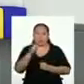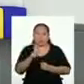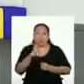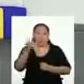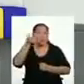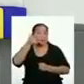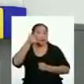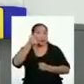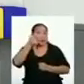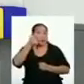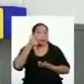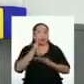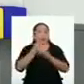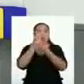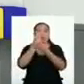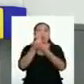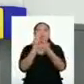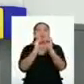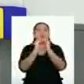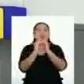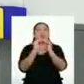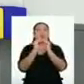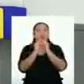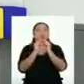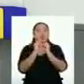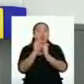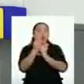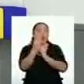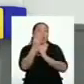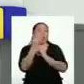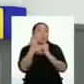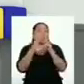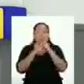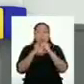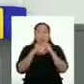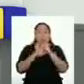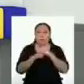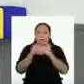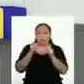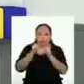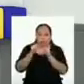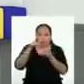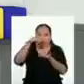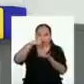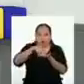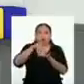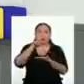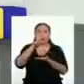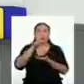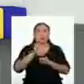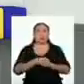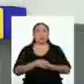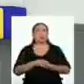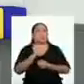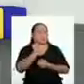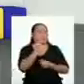llamó para que le ayudemos a resolver un adudo problema, marque el número dos. Sí, eso justo.